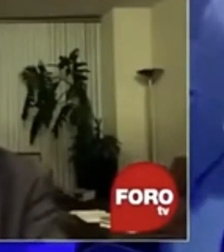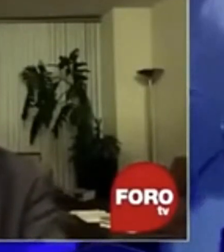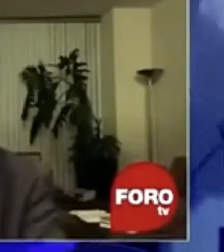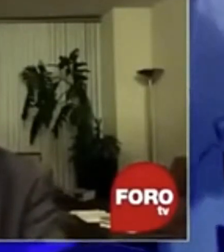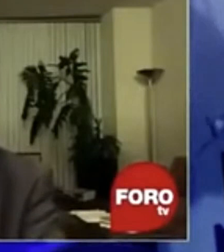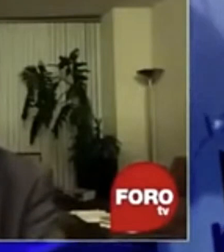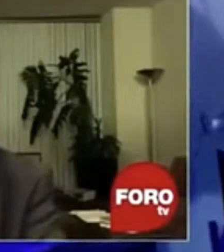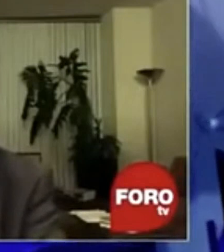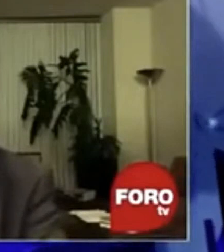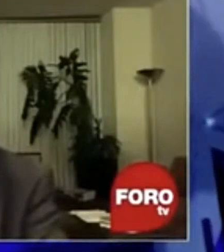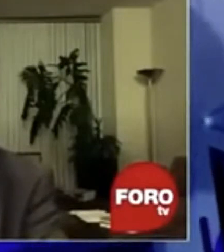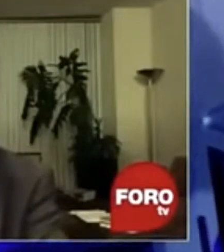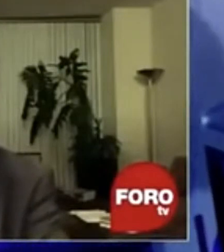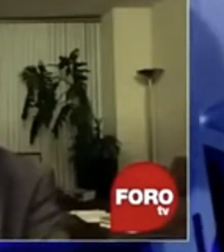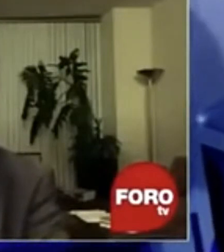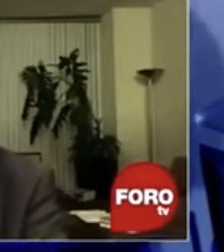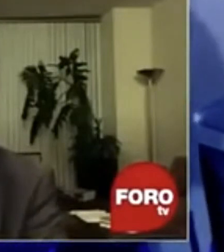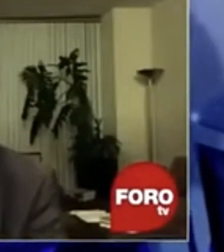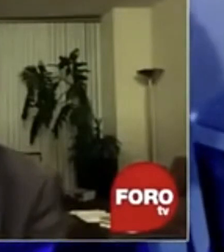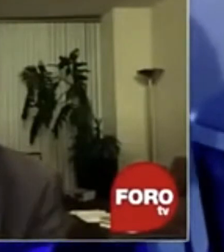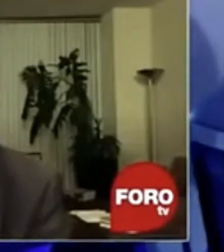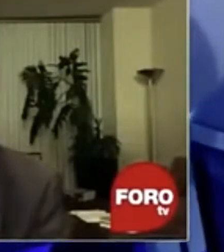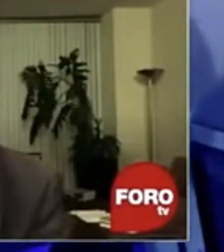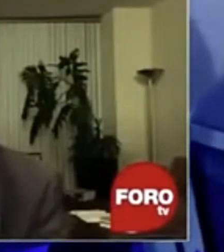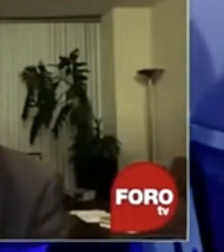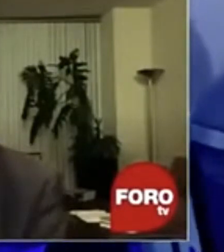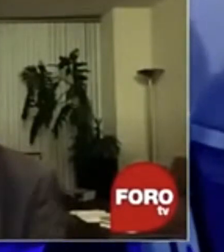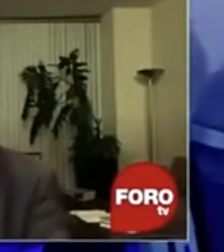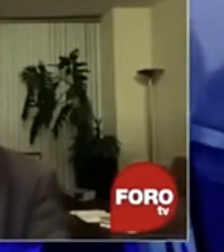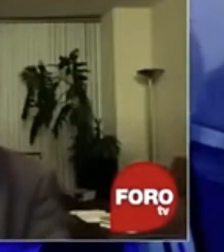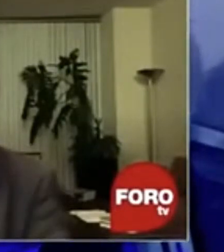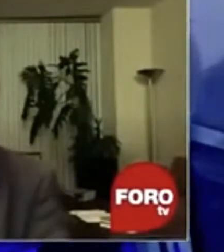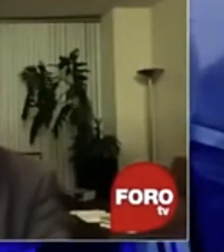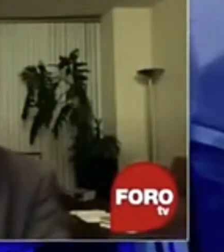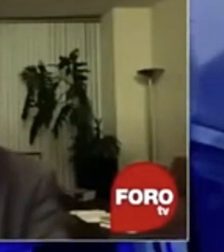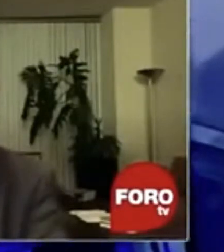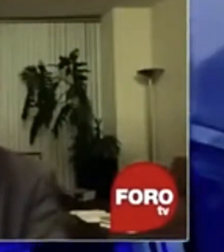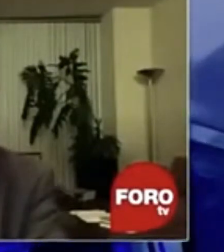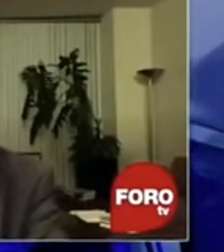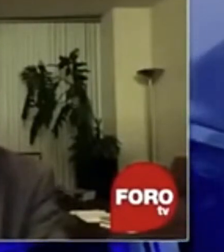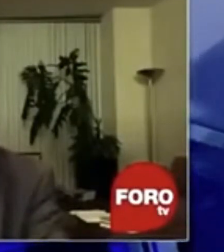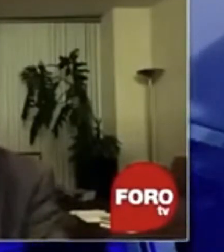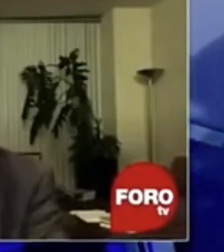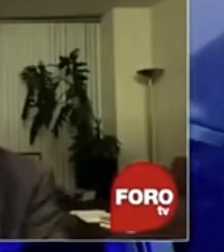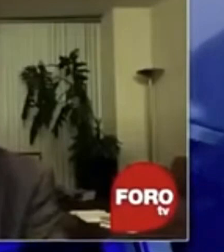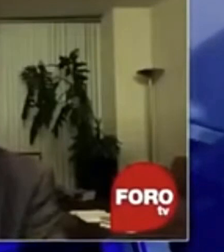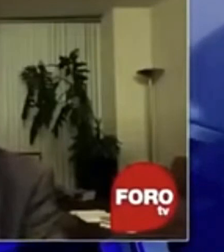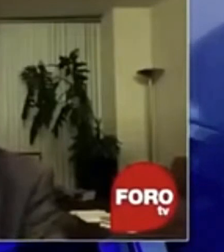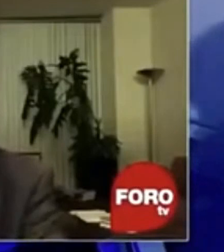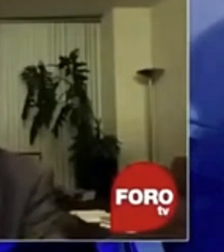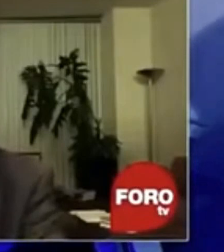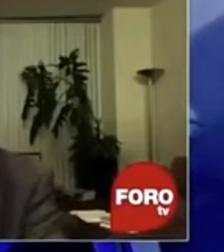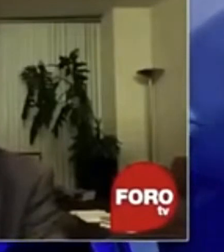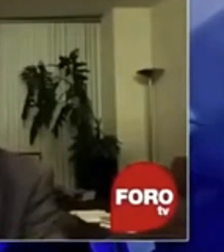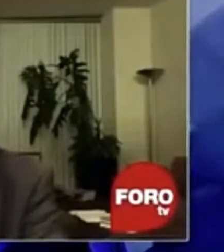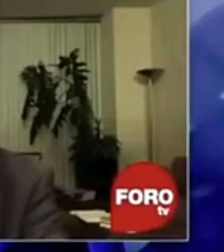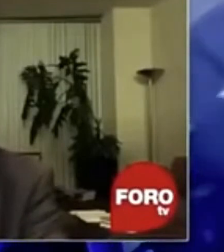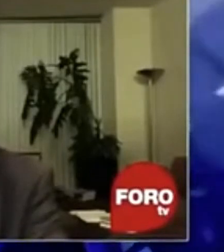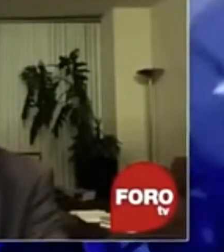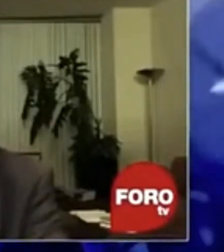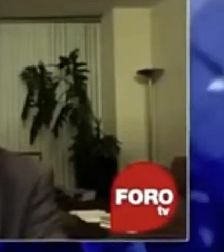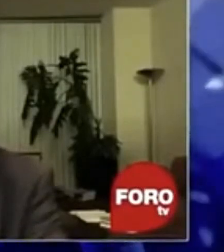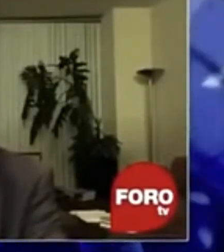de Medicina aquí, en la UNAM, se fue a un pueblo horroroso en Oaxaca, Cutla, si no me